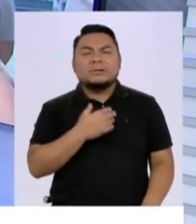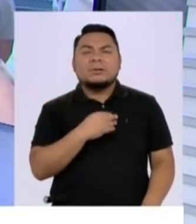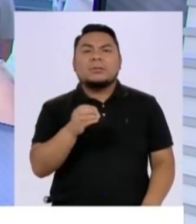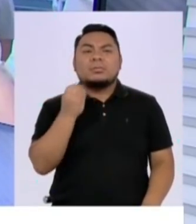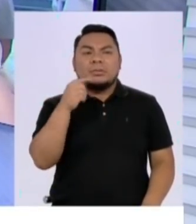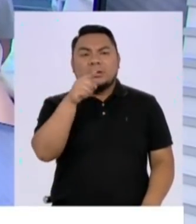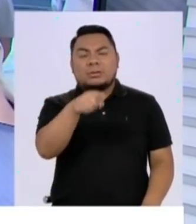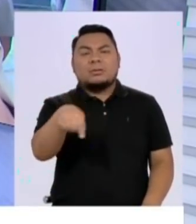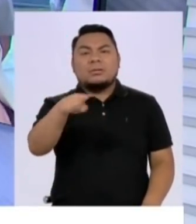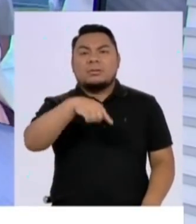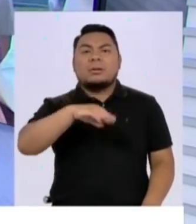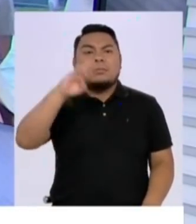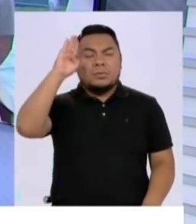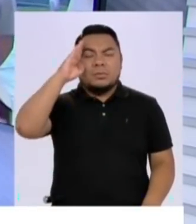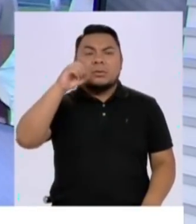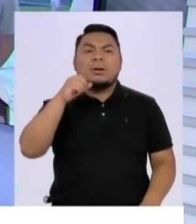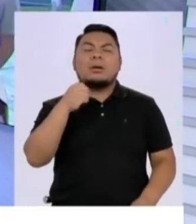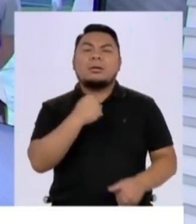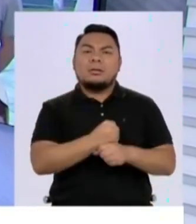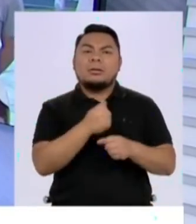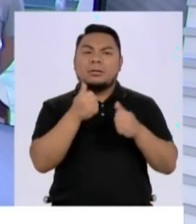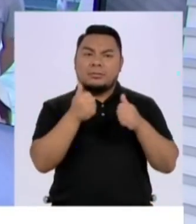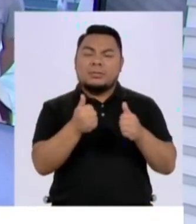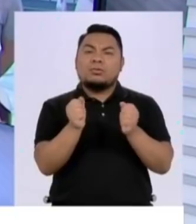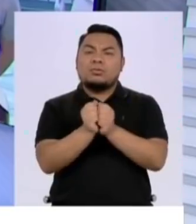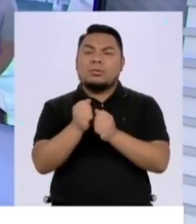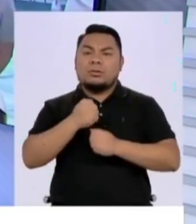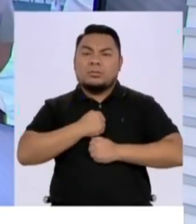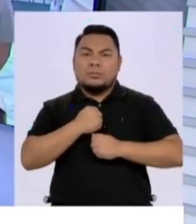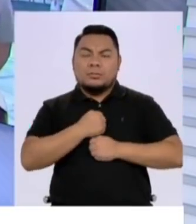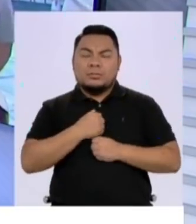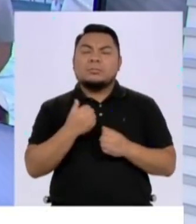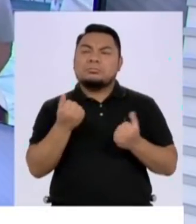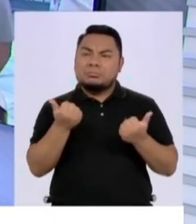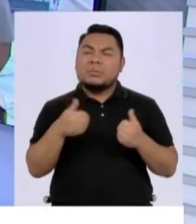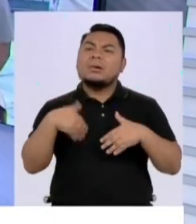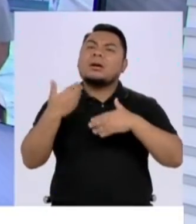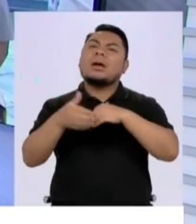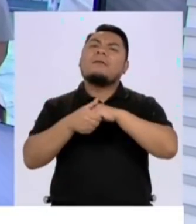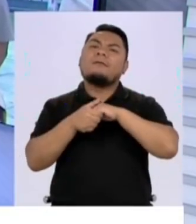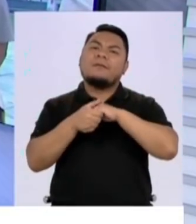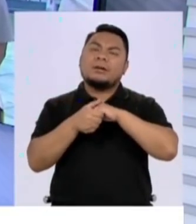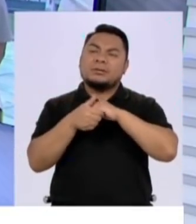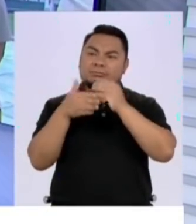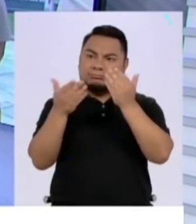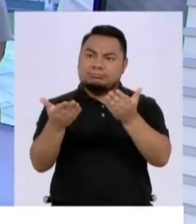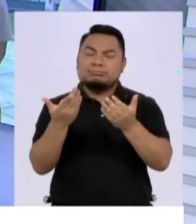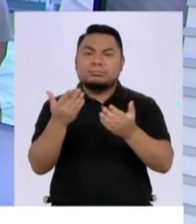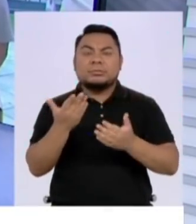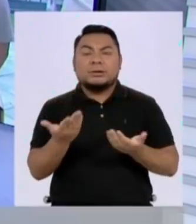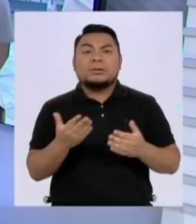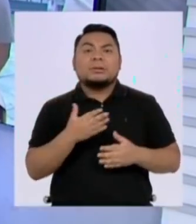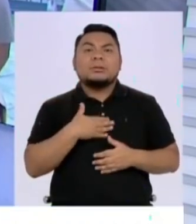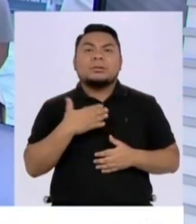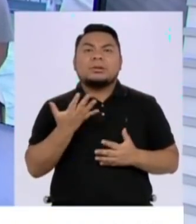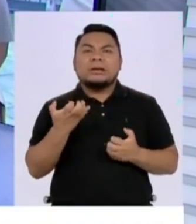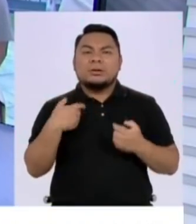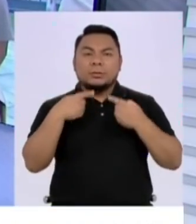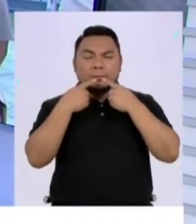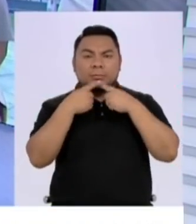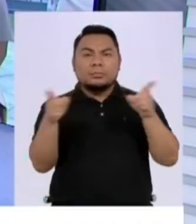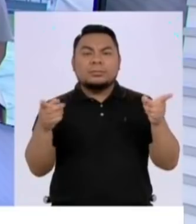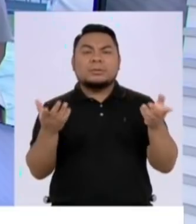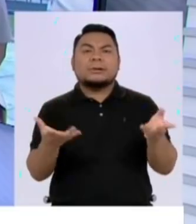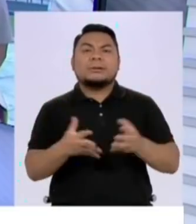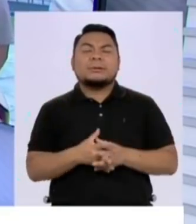porque la policía está actuando muy bien junto a las Fuerzas Armadas. Nuestras felicitaciones, intento ser portador, digamos, del mensaje,